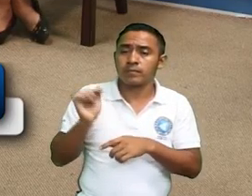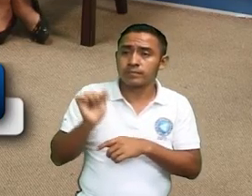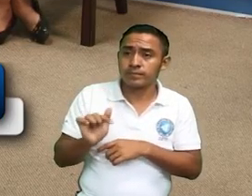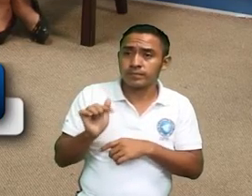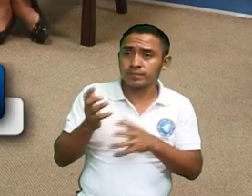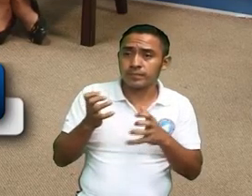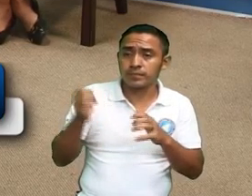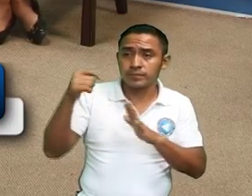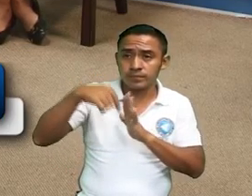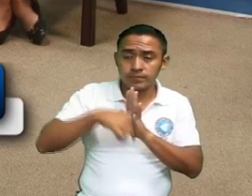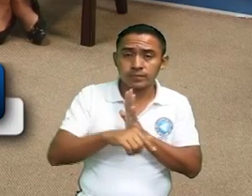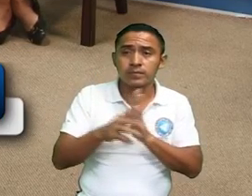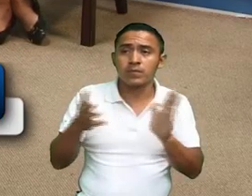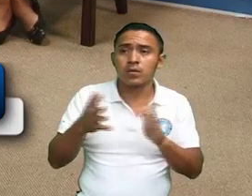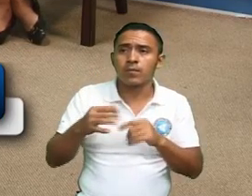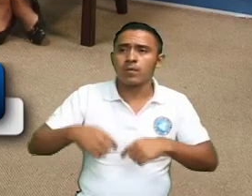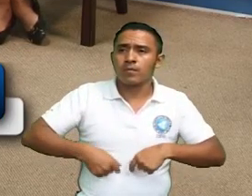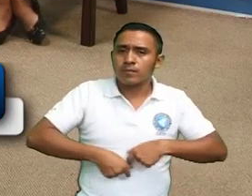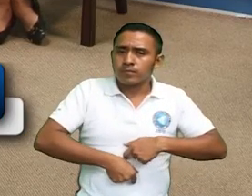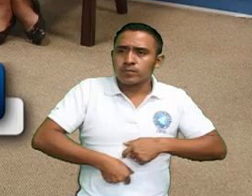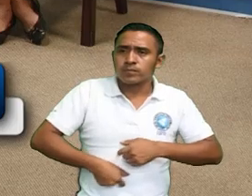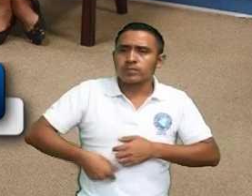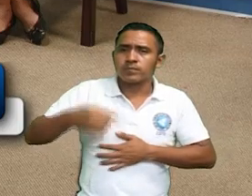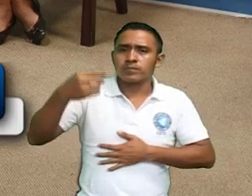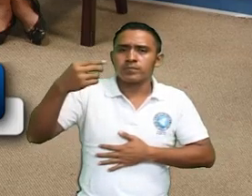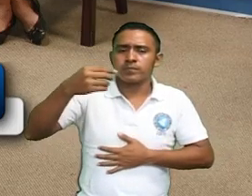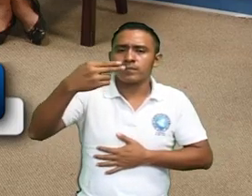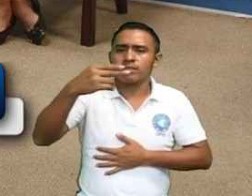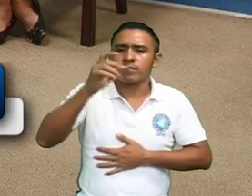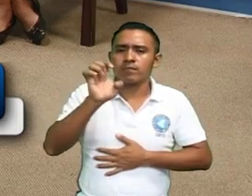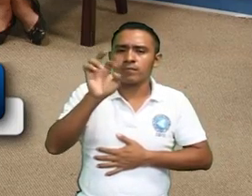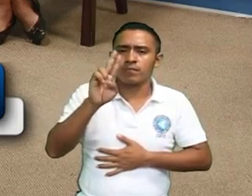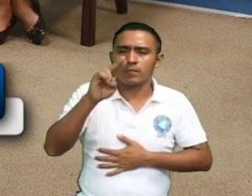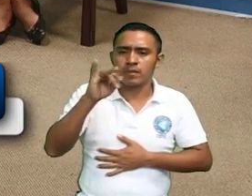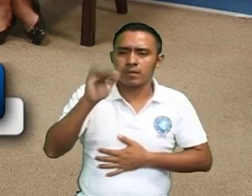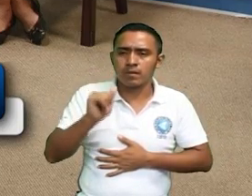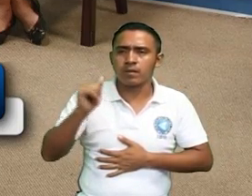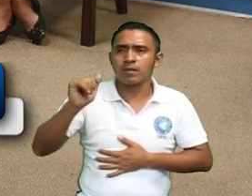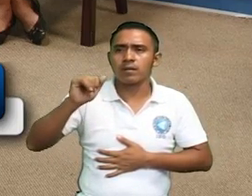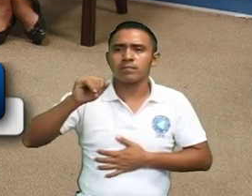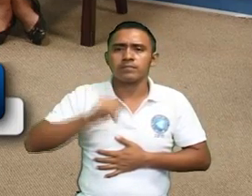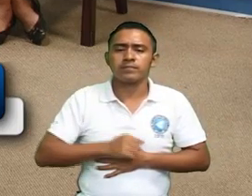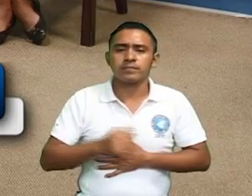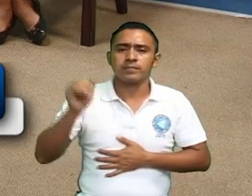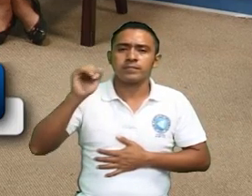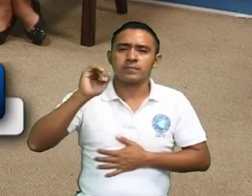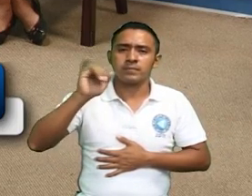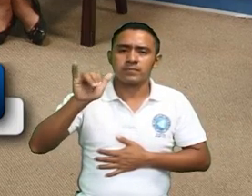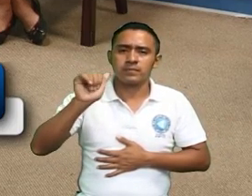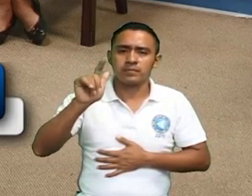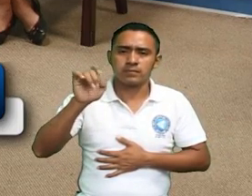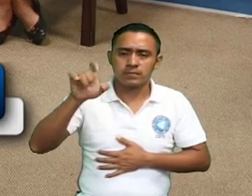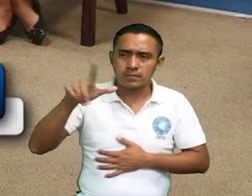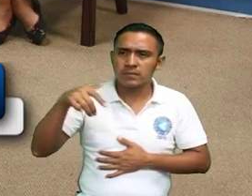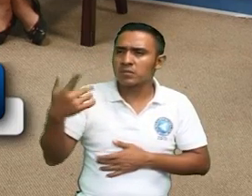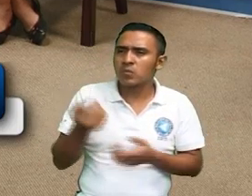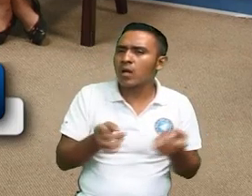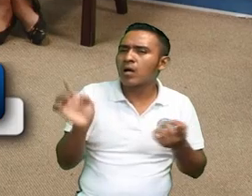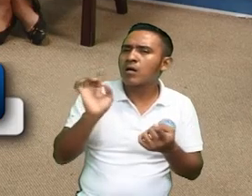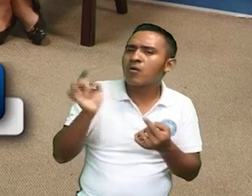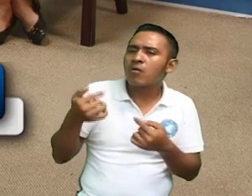quiero que profundicemos sobre la hernia de hiatal, ¿así es, va? Correcto. ¿Qué significa esto? ¿Cuál es